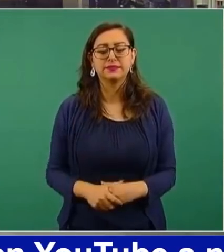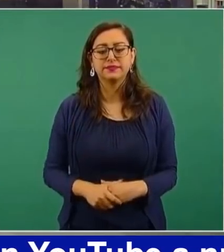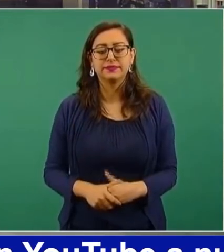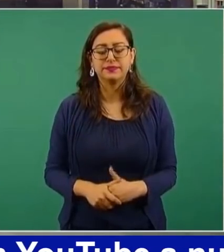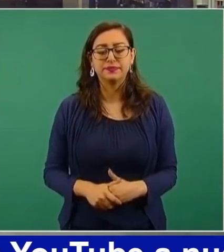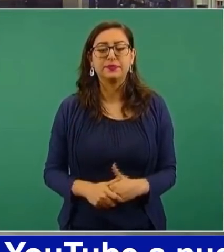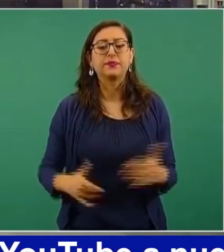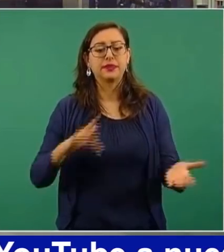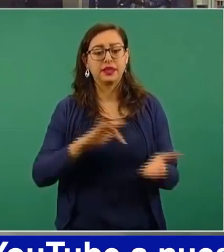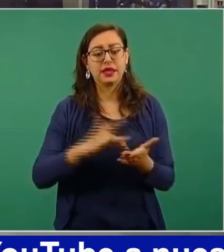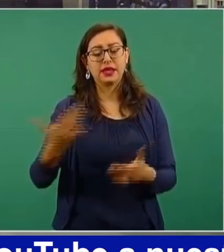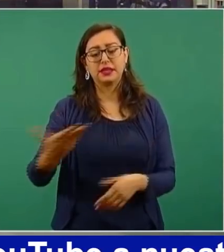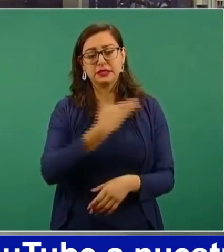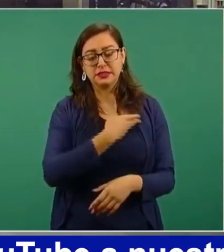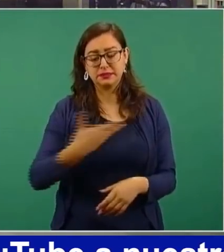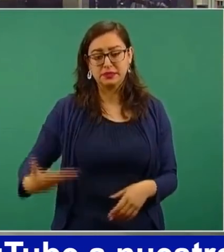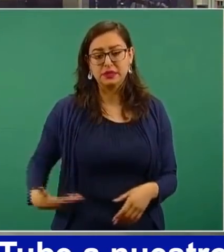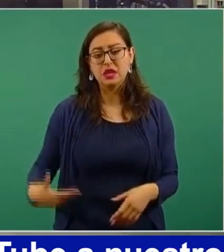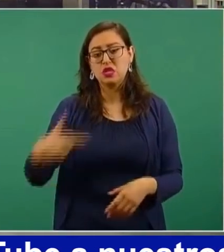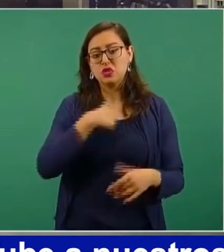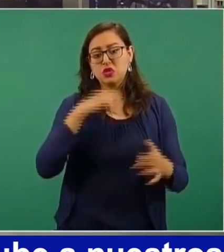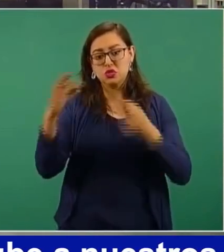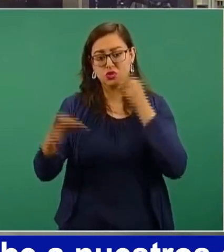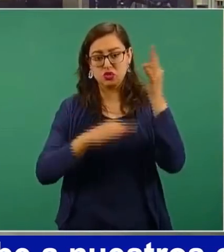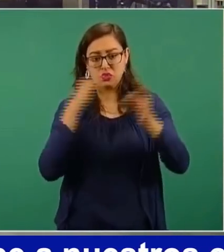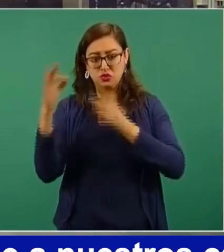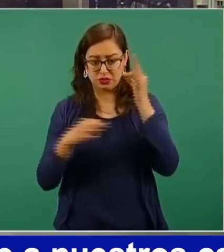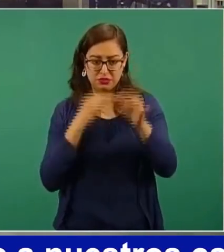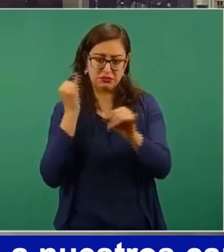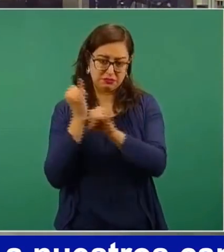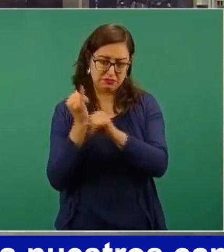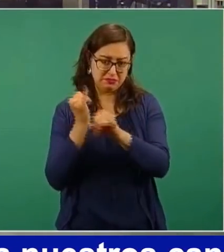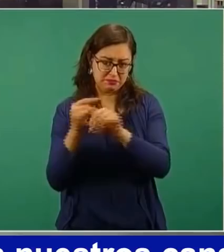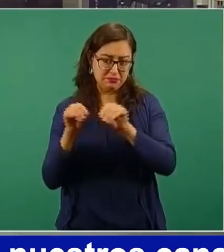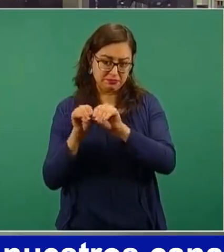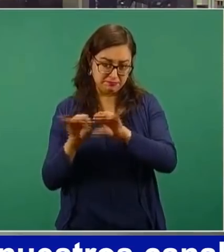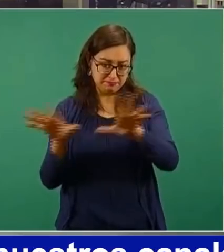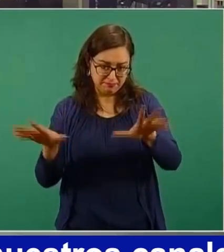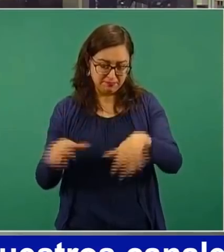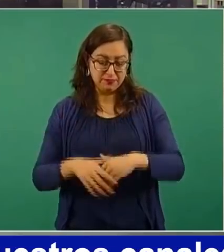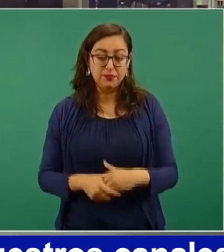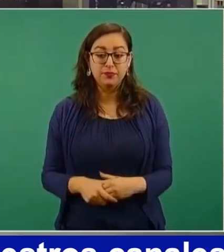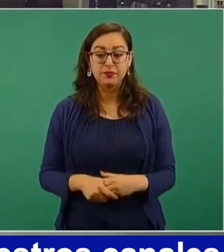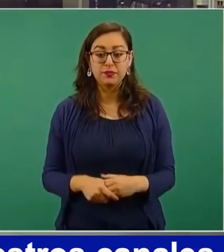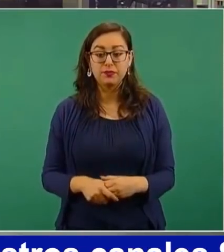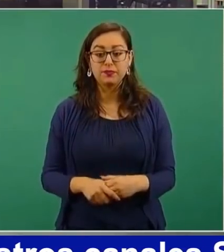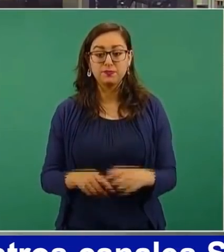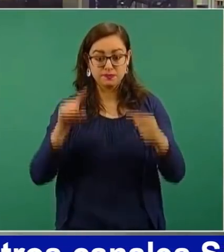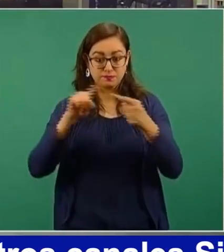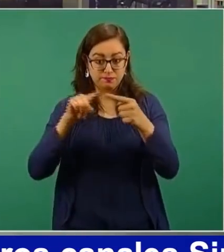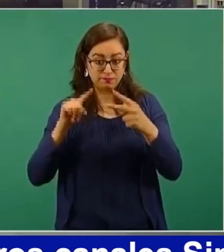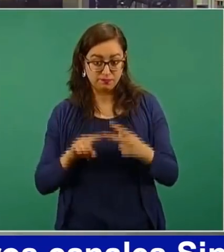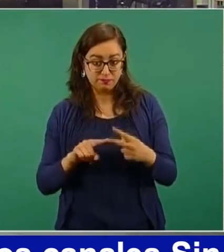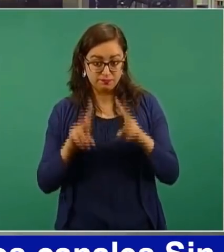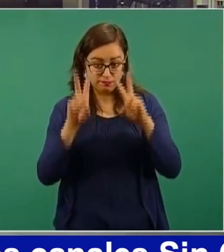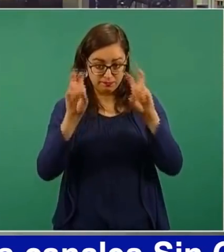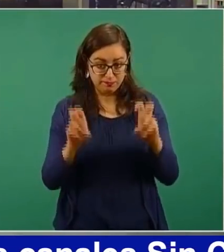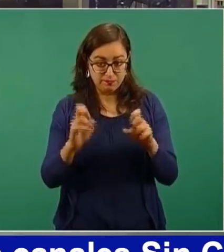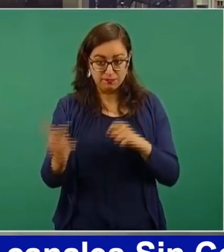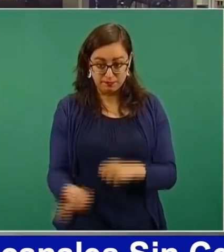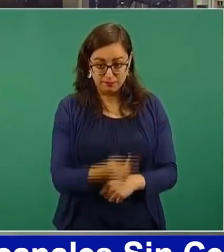Gracias, presidente. Hans Salazar, de Noticiero en Redes. Preguntar, bueno, dos temas. El primero tiene que ver